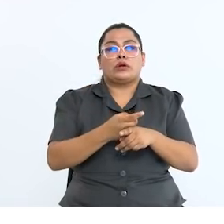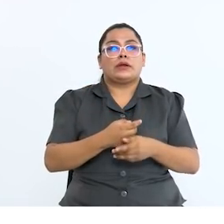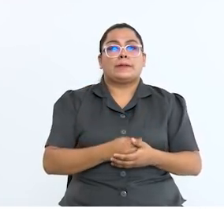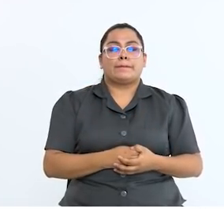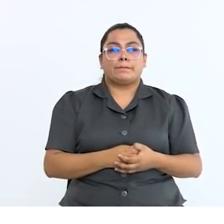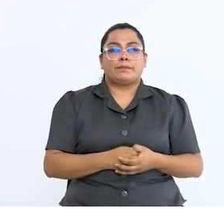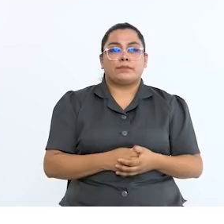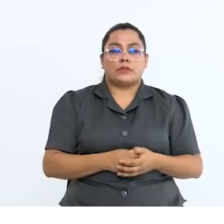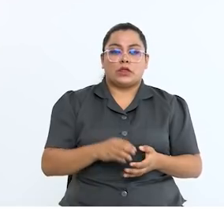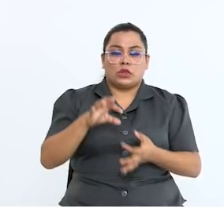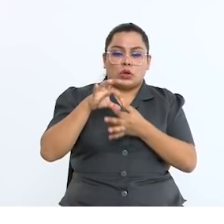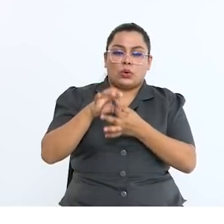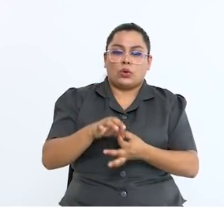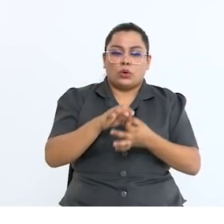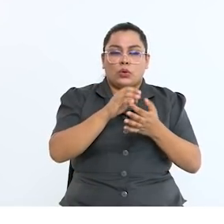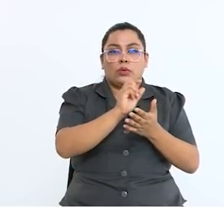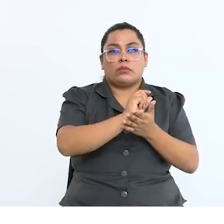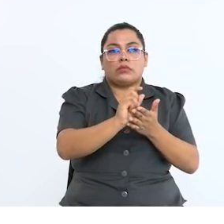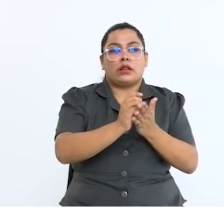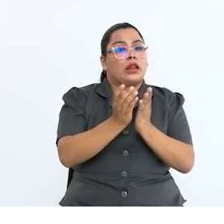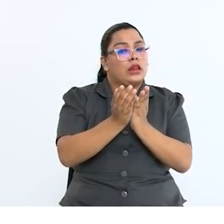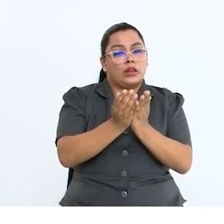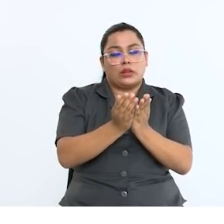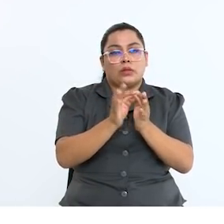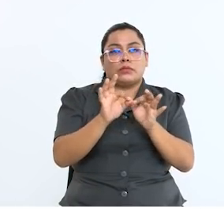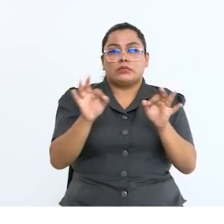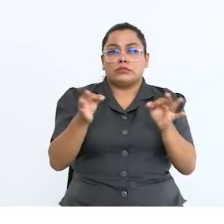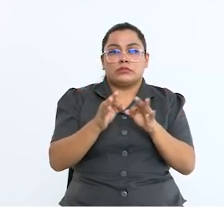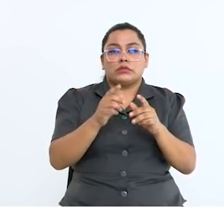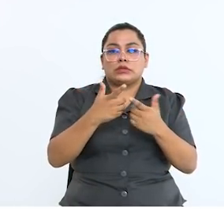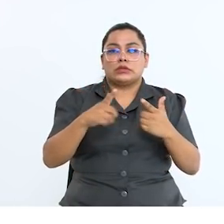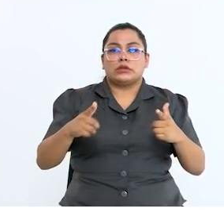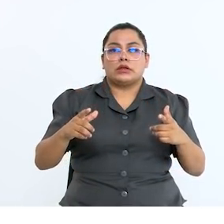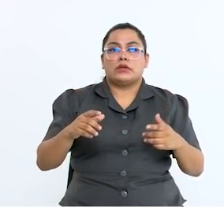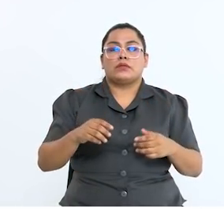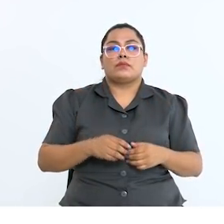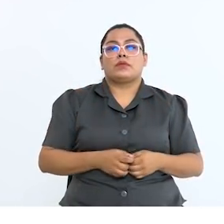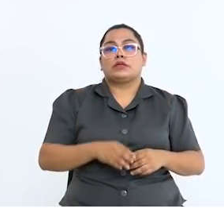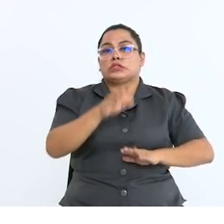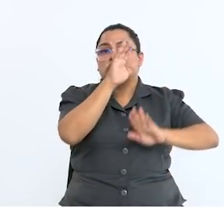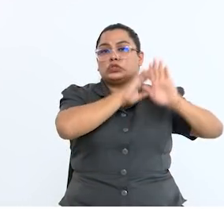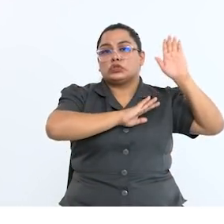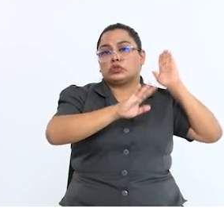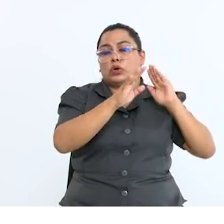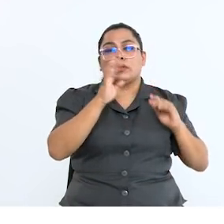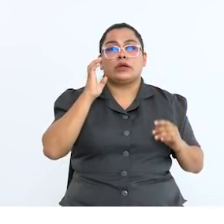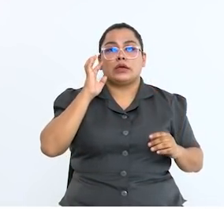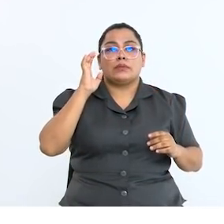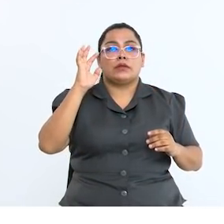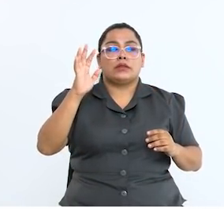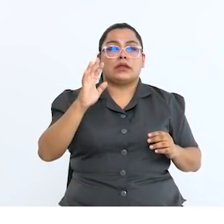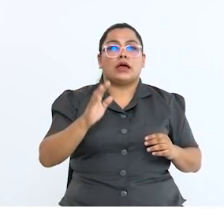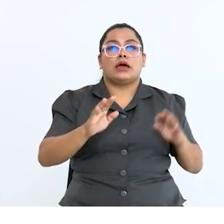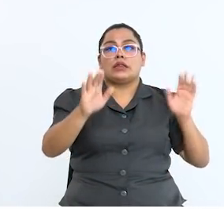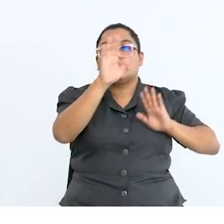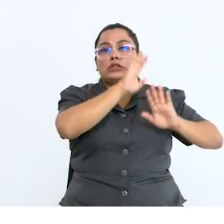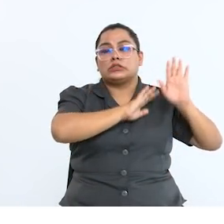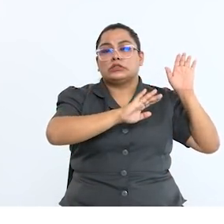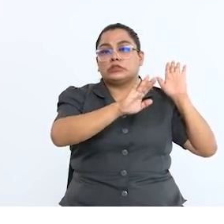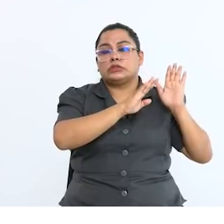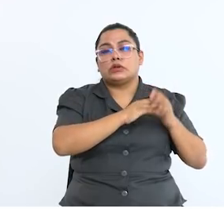grado, consolidación del código escrito, lectura de textos literarios, fábulas, leyendas,